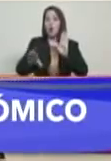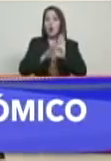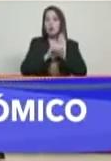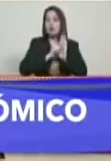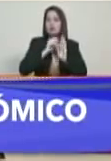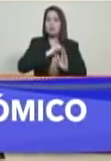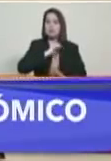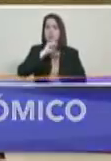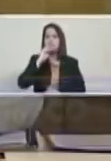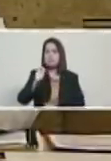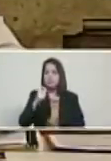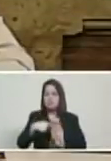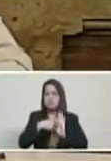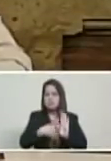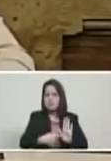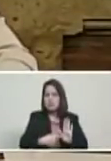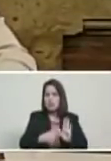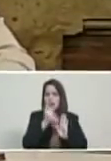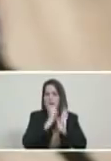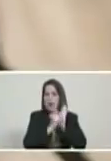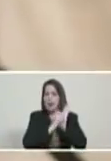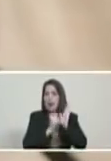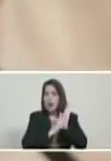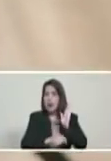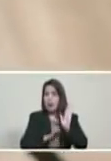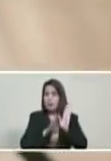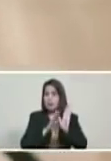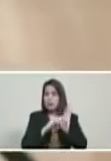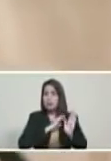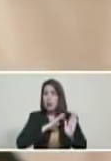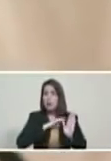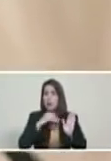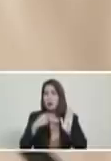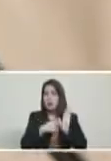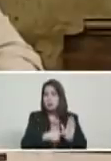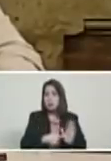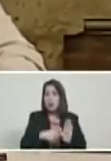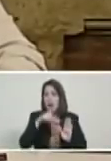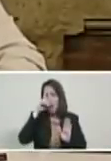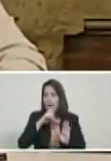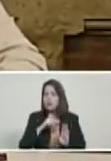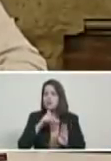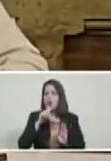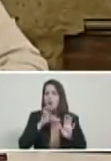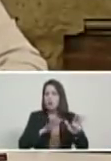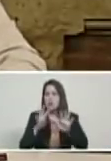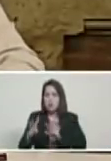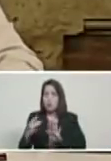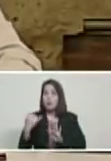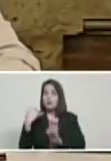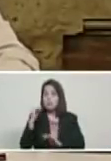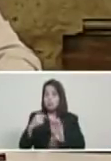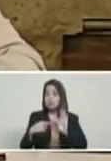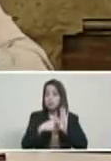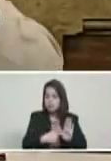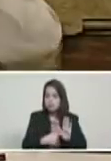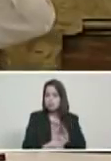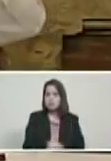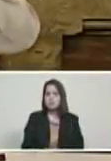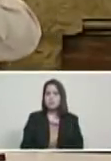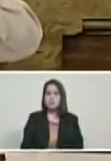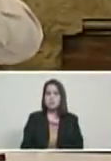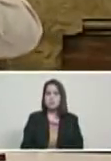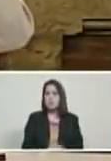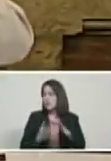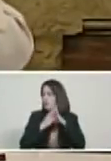constitucionalizamos en la Constitución Bolivariana del año 99. Lo constitucionalizamos aquí.